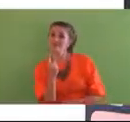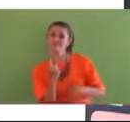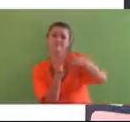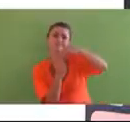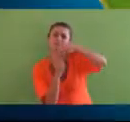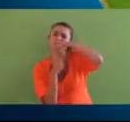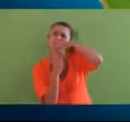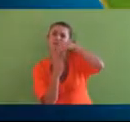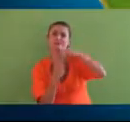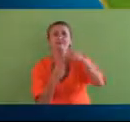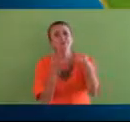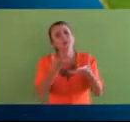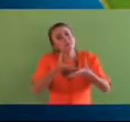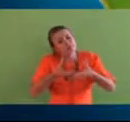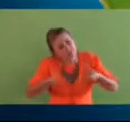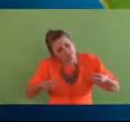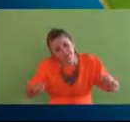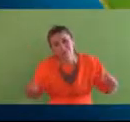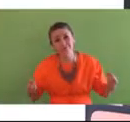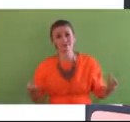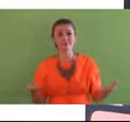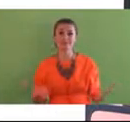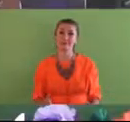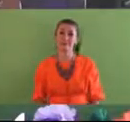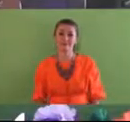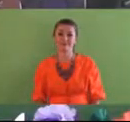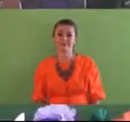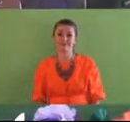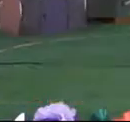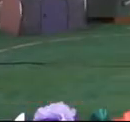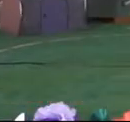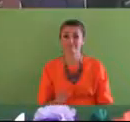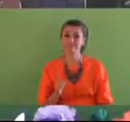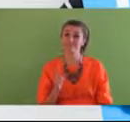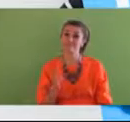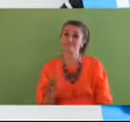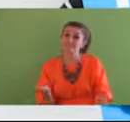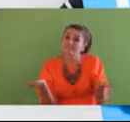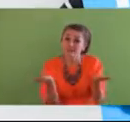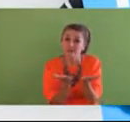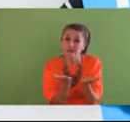es prioritario eso resolver.